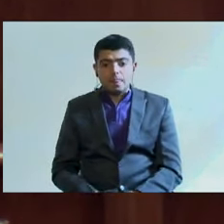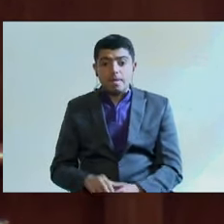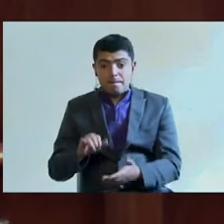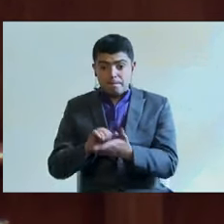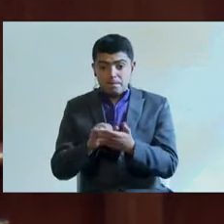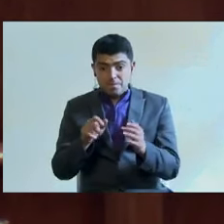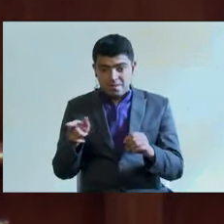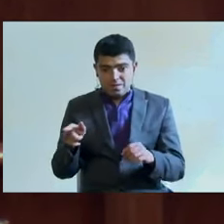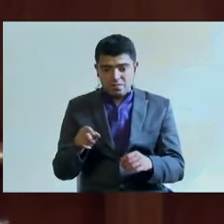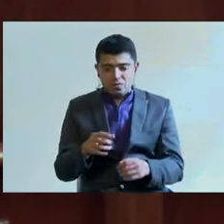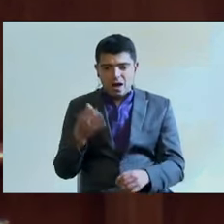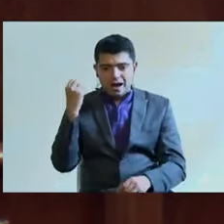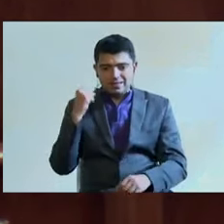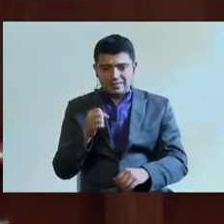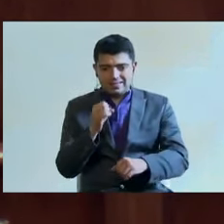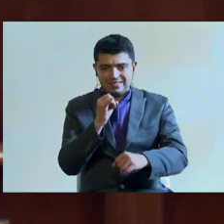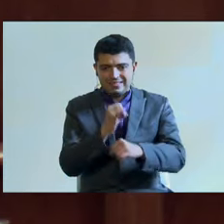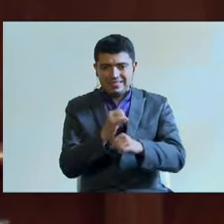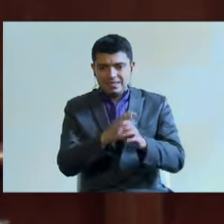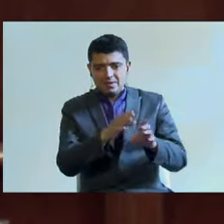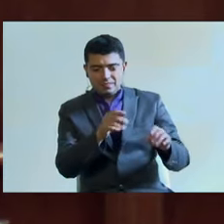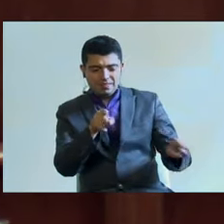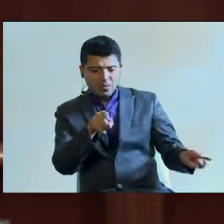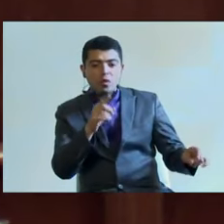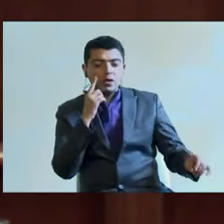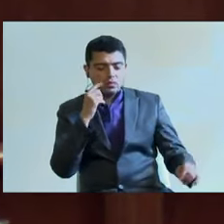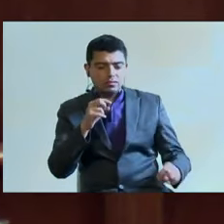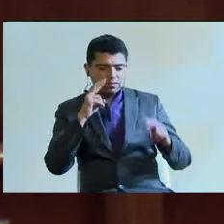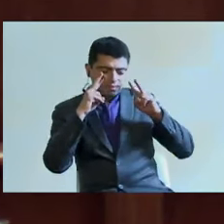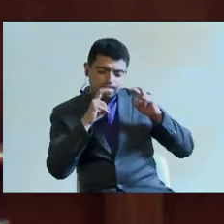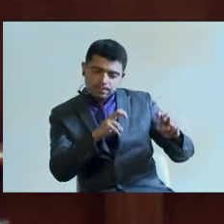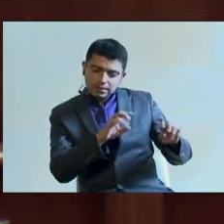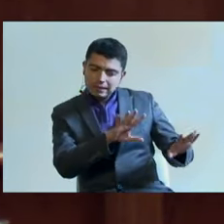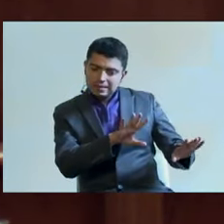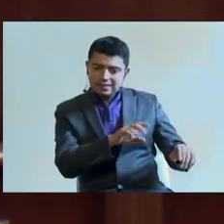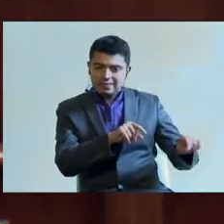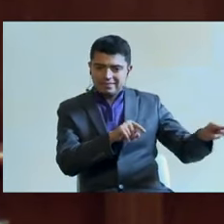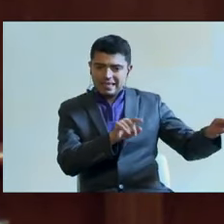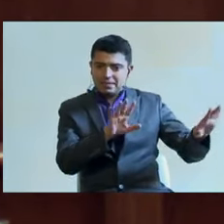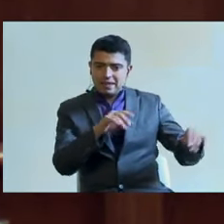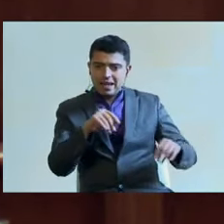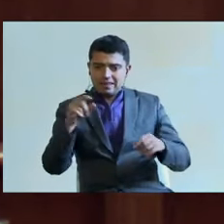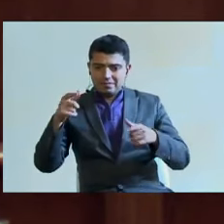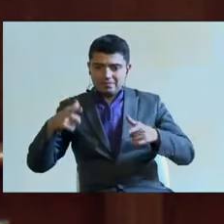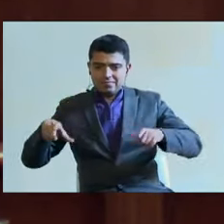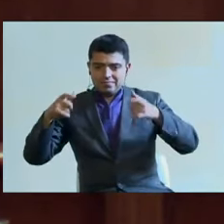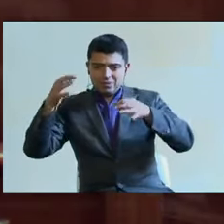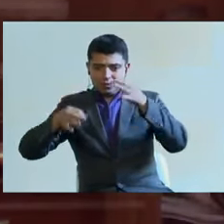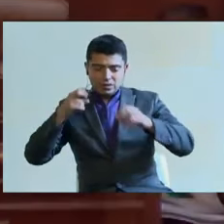de la institución por actos de corrupción no los cige este proyecto y dice lo